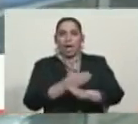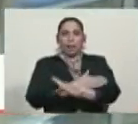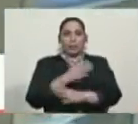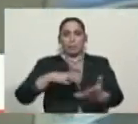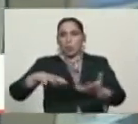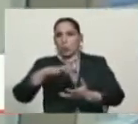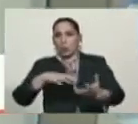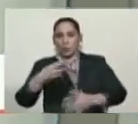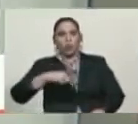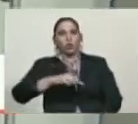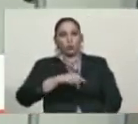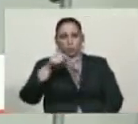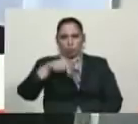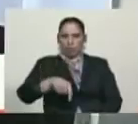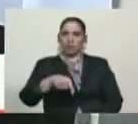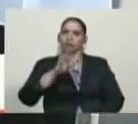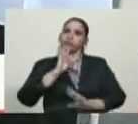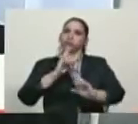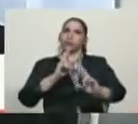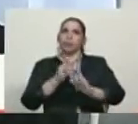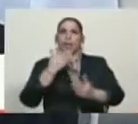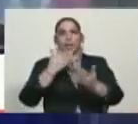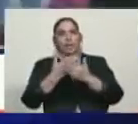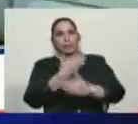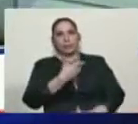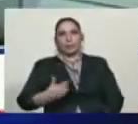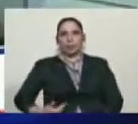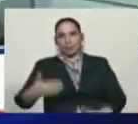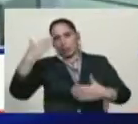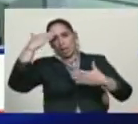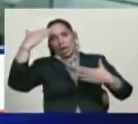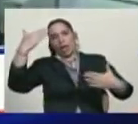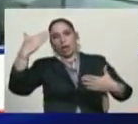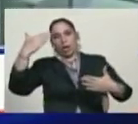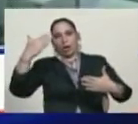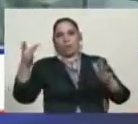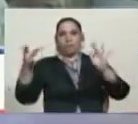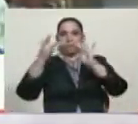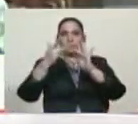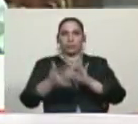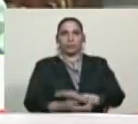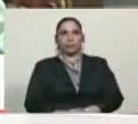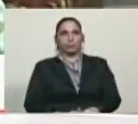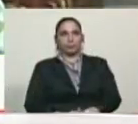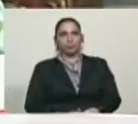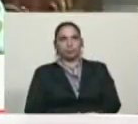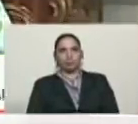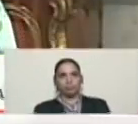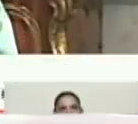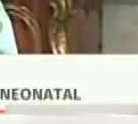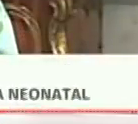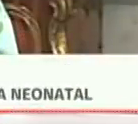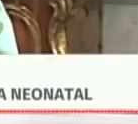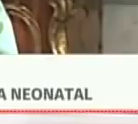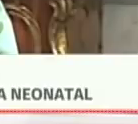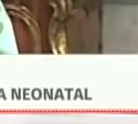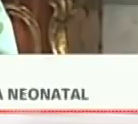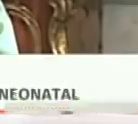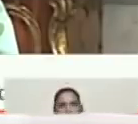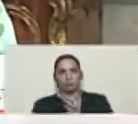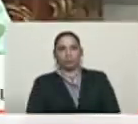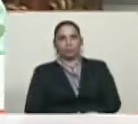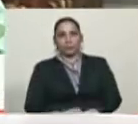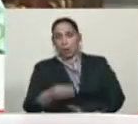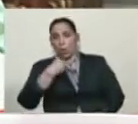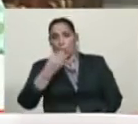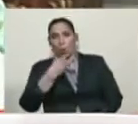aquí estamos dando respuestas gracias presidente un saludo adelante adelante la juventud gobernando